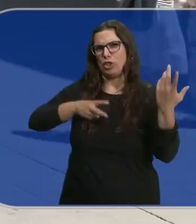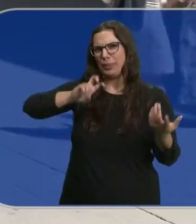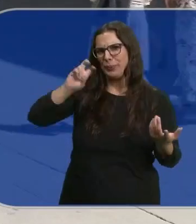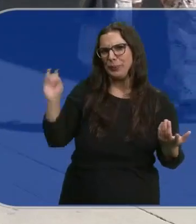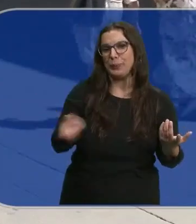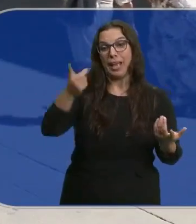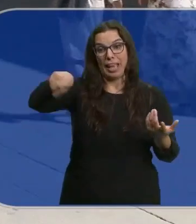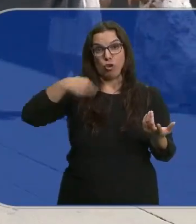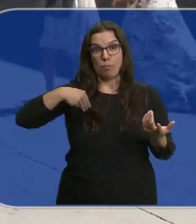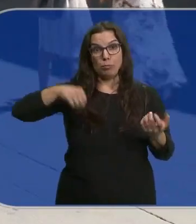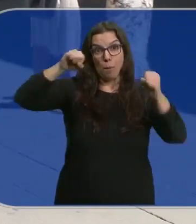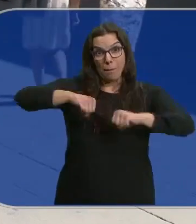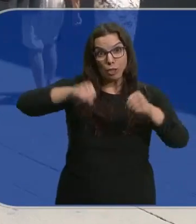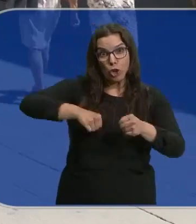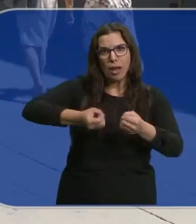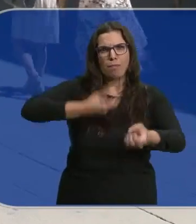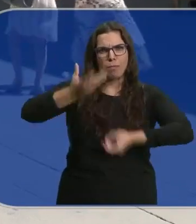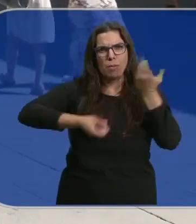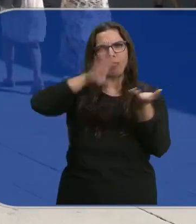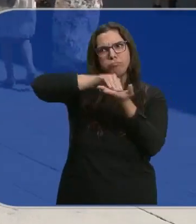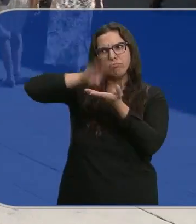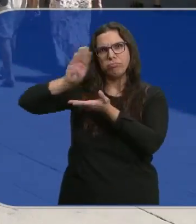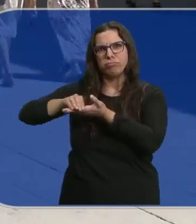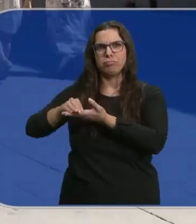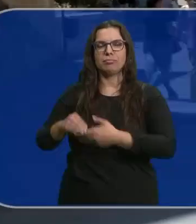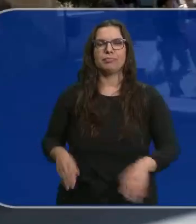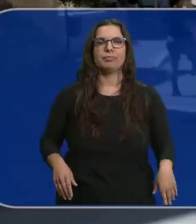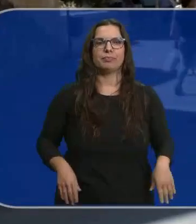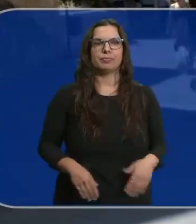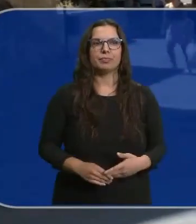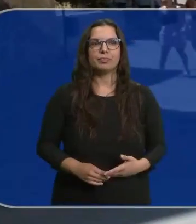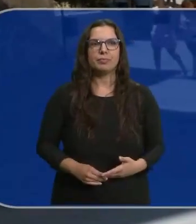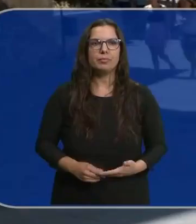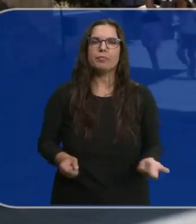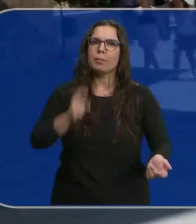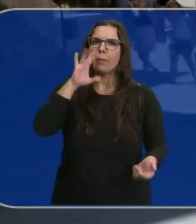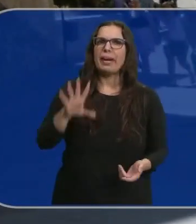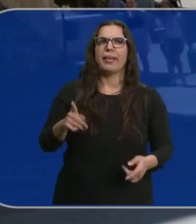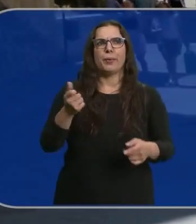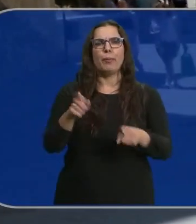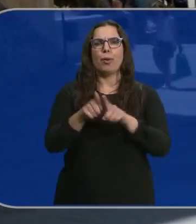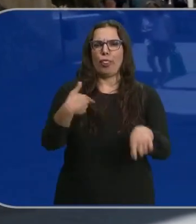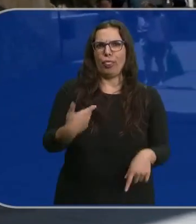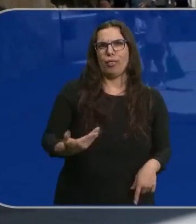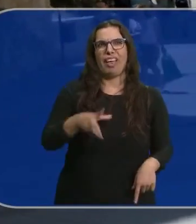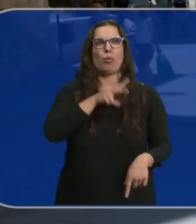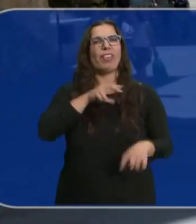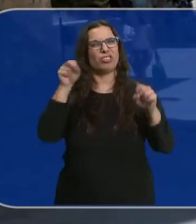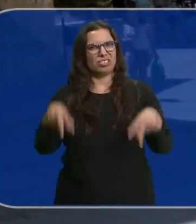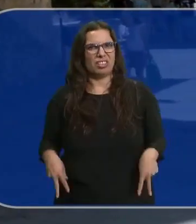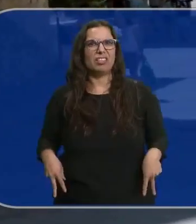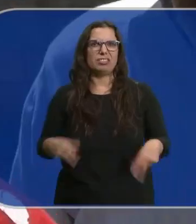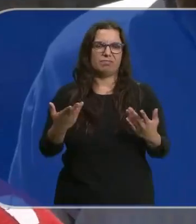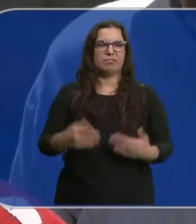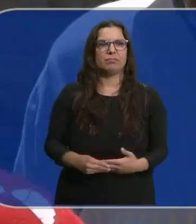han aportado ellos mismos, las propias personas mayores. Me parece denigrante, la verdad, poca educación también, que es